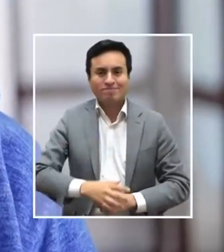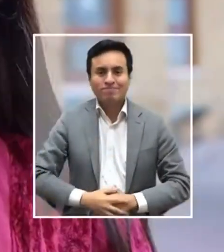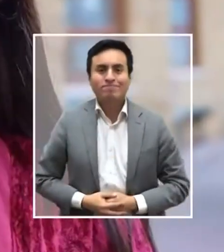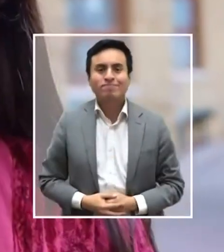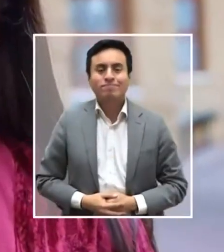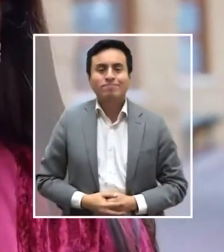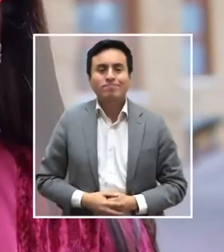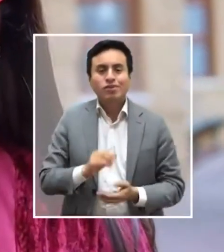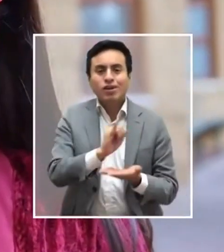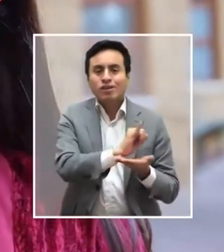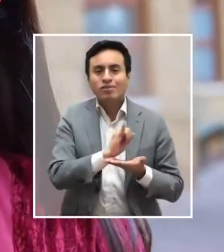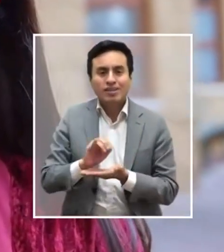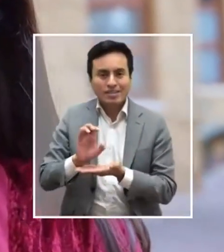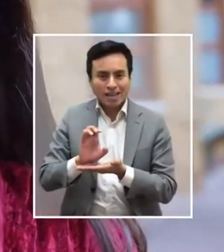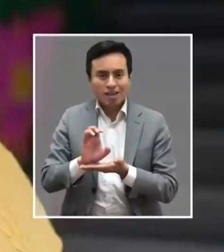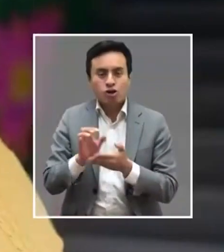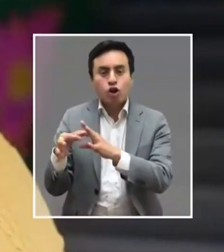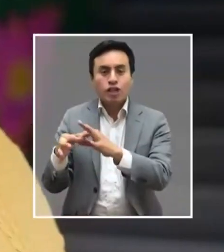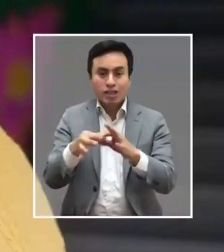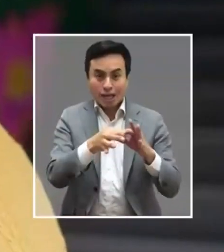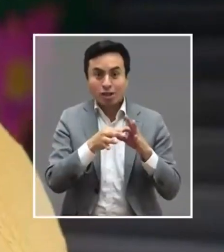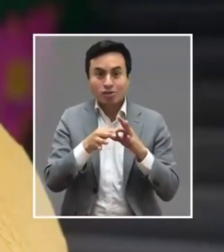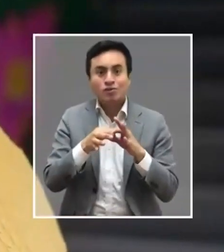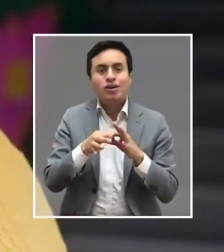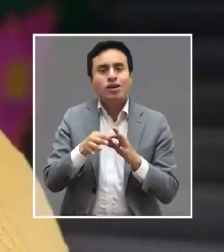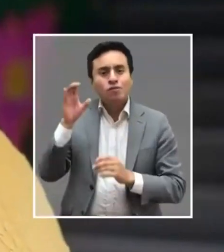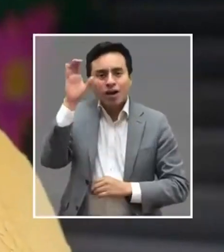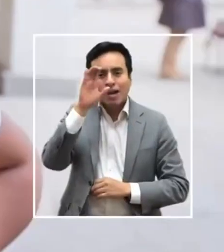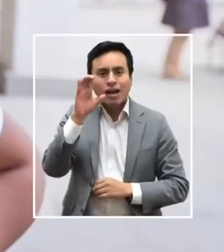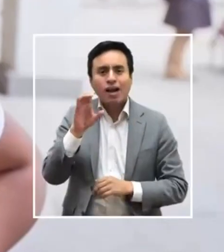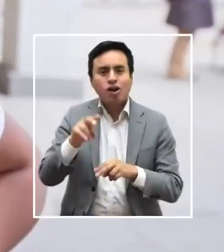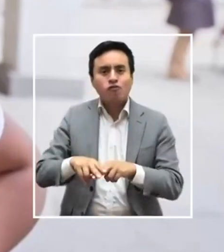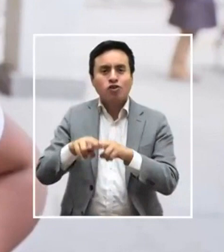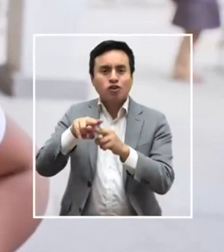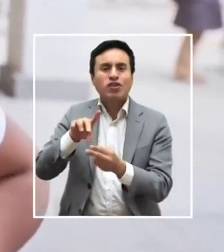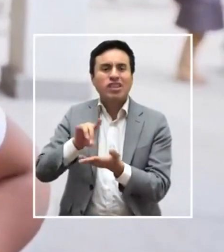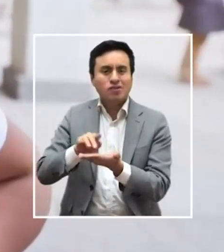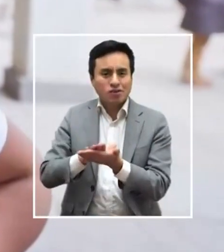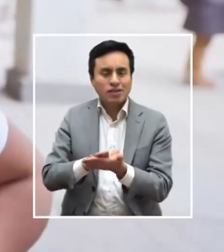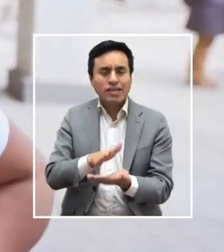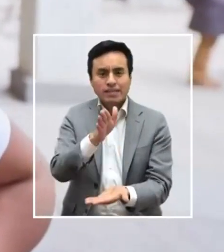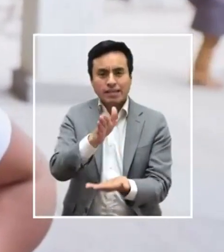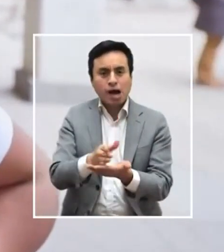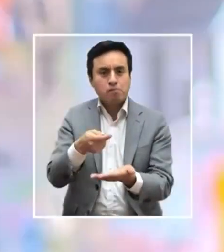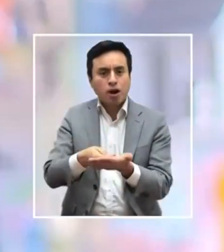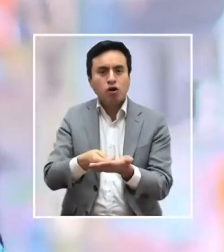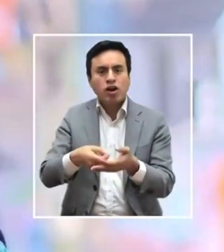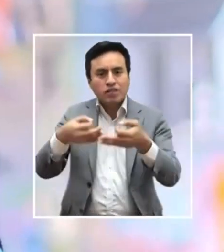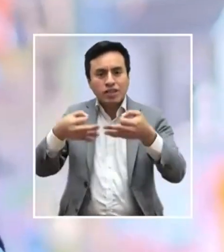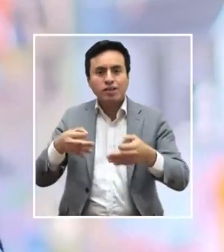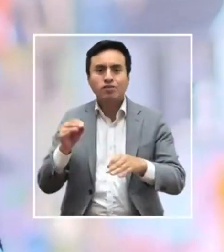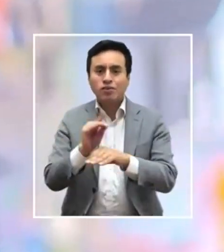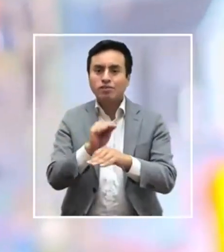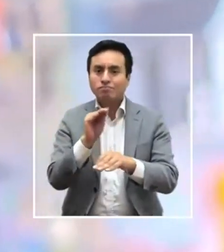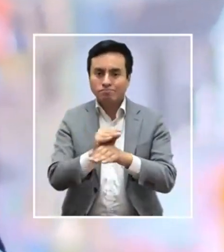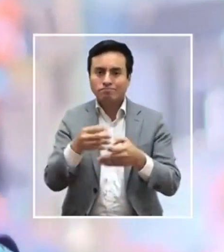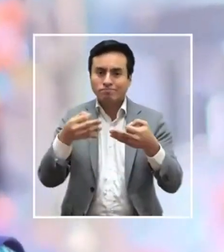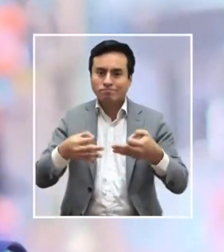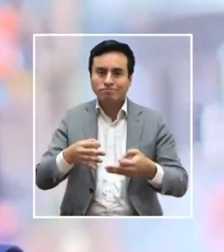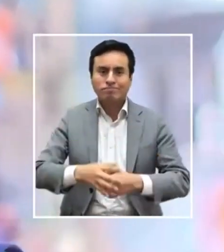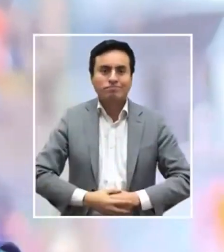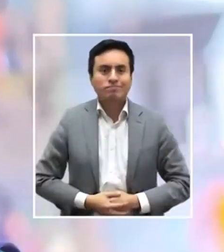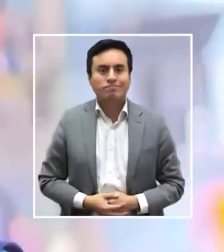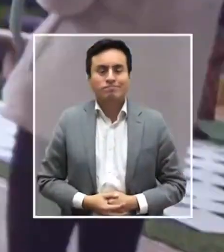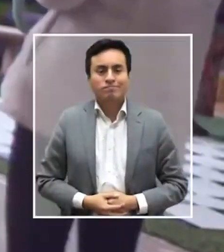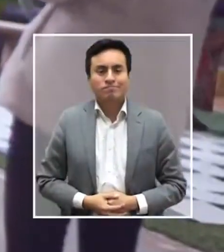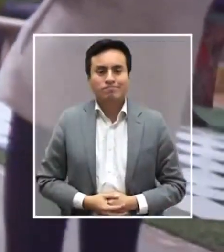realizar esta denuncia. Lo importante es que ya se registre por lo menos una deuda impaga de la pensión de alimentos y es ahí en donde las mujeres pueden dar